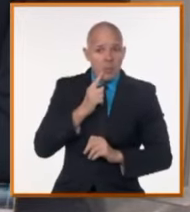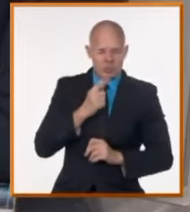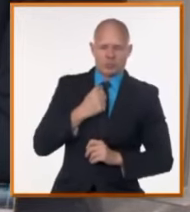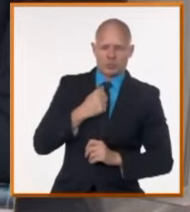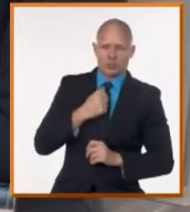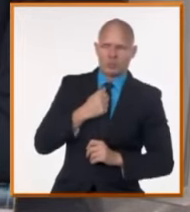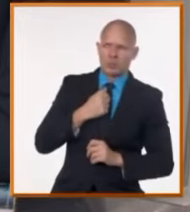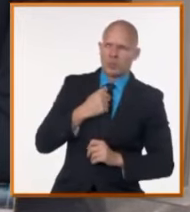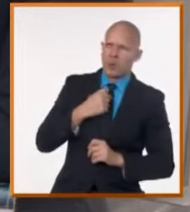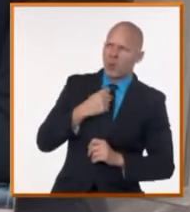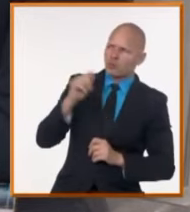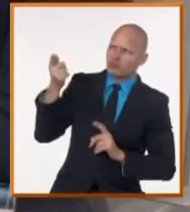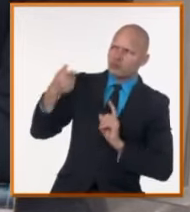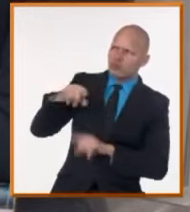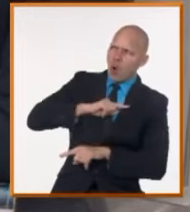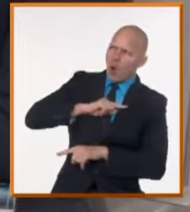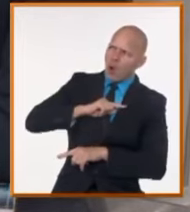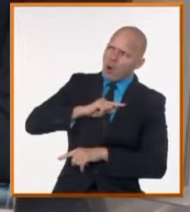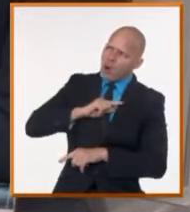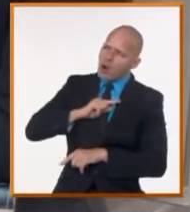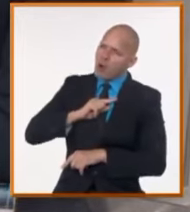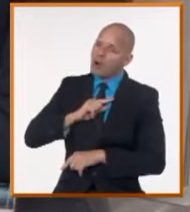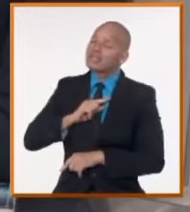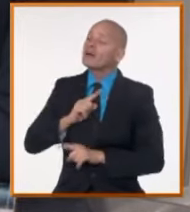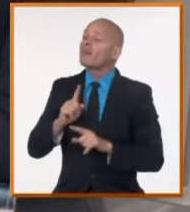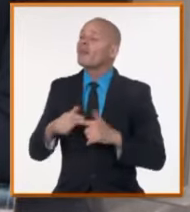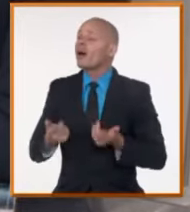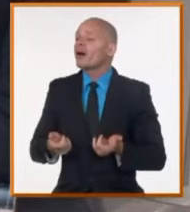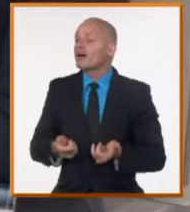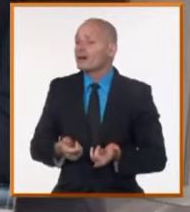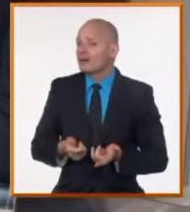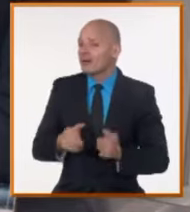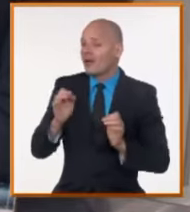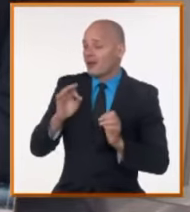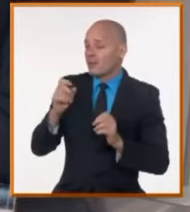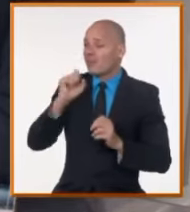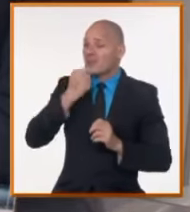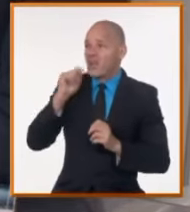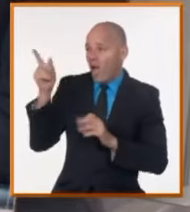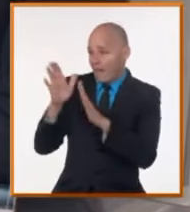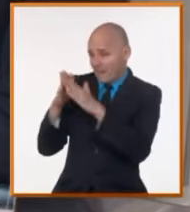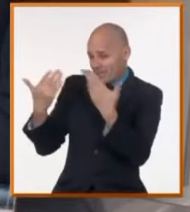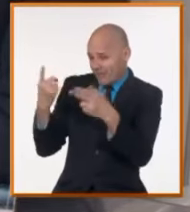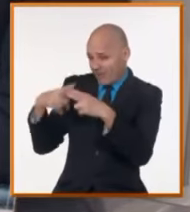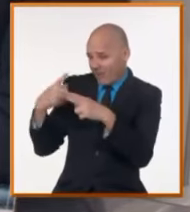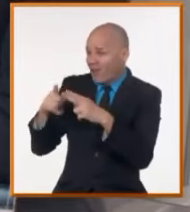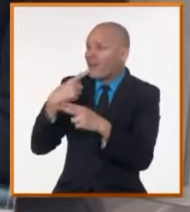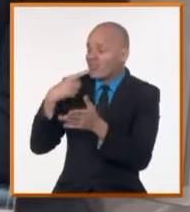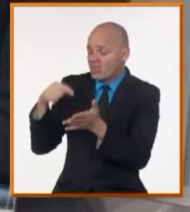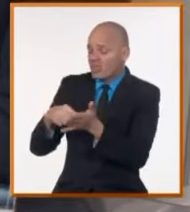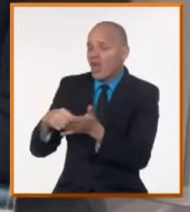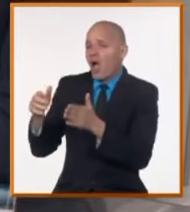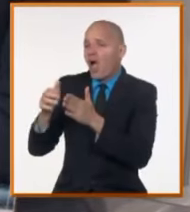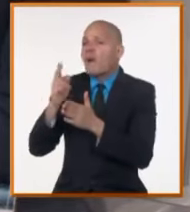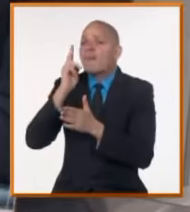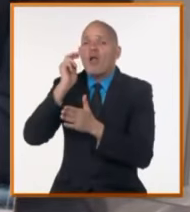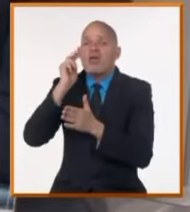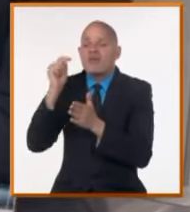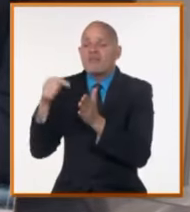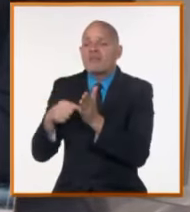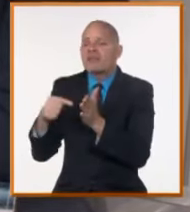incluso con Santander en los Estados Unidos, lo llamaban el loco de Colombia, el dictador, el usurpador. Por eso nosotros insistimos